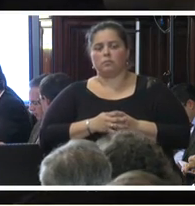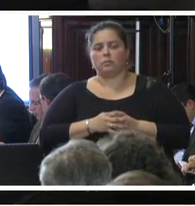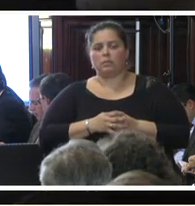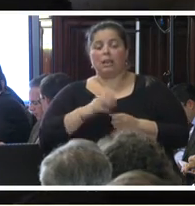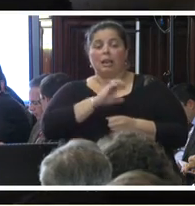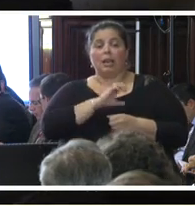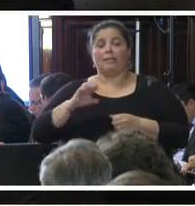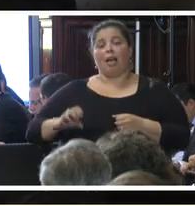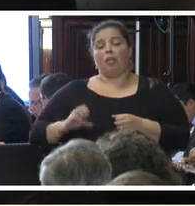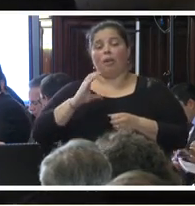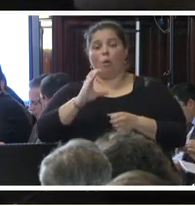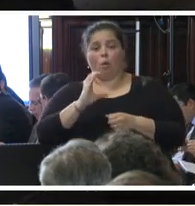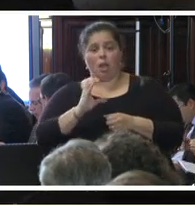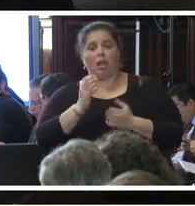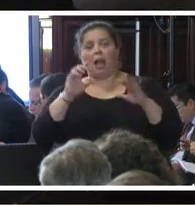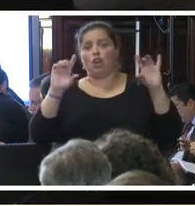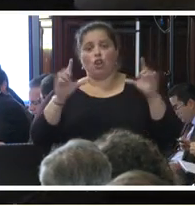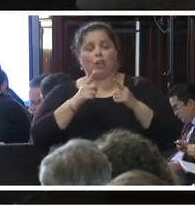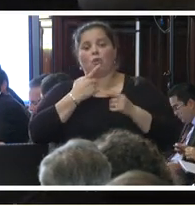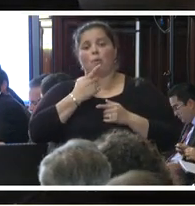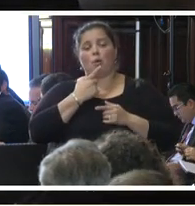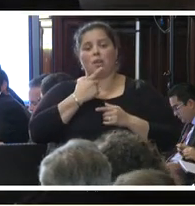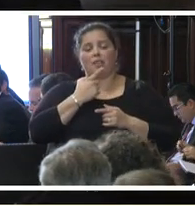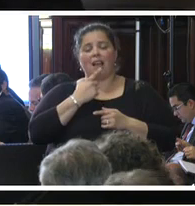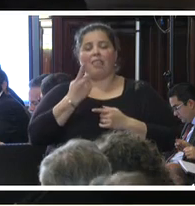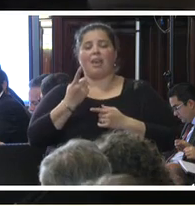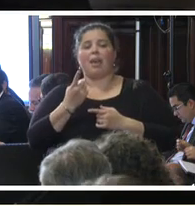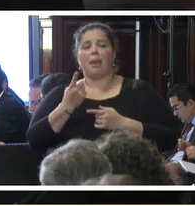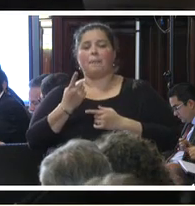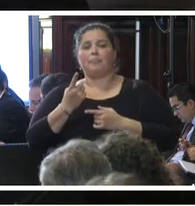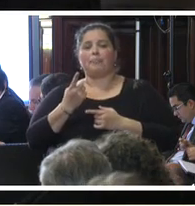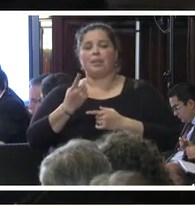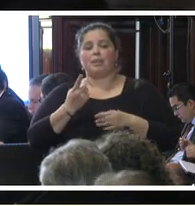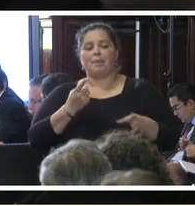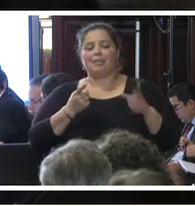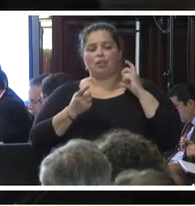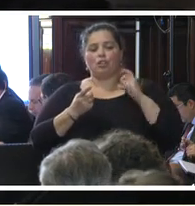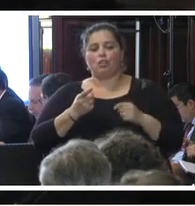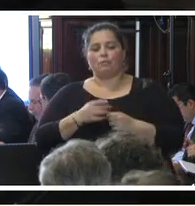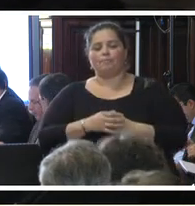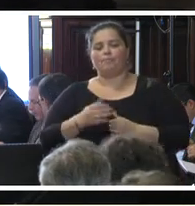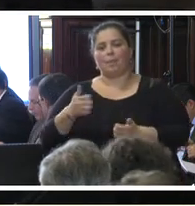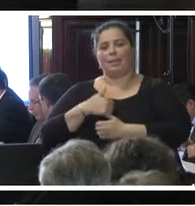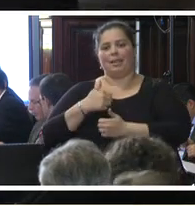El estado de Coahuila no tiene una política de militarización de sus fuerzas policiales.